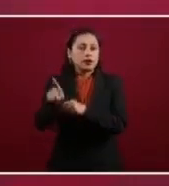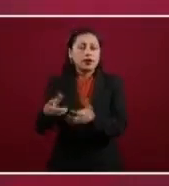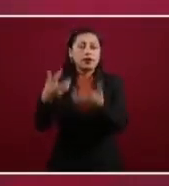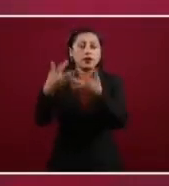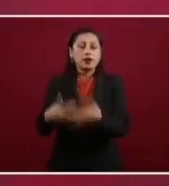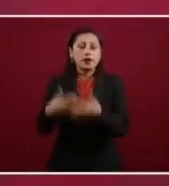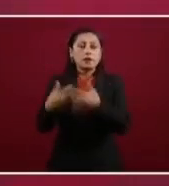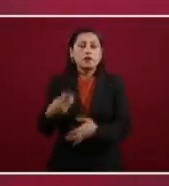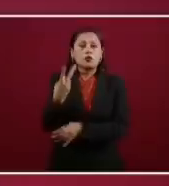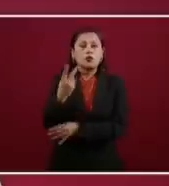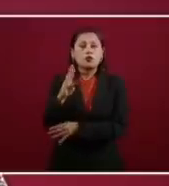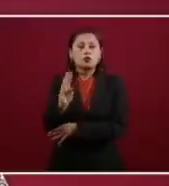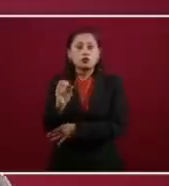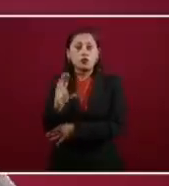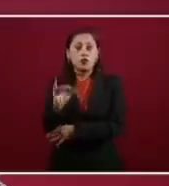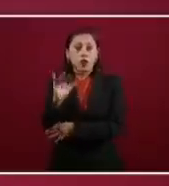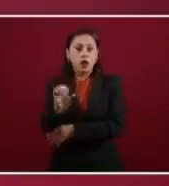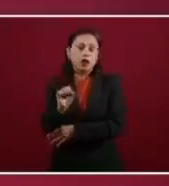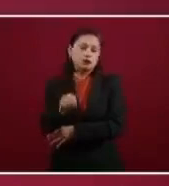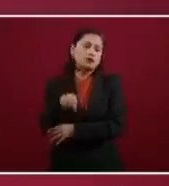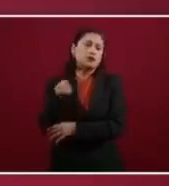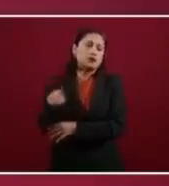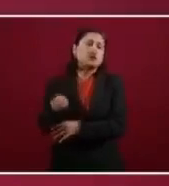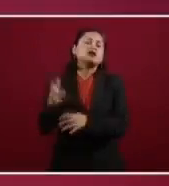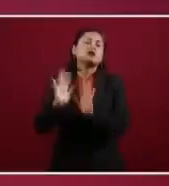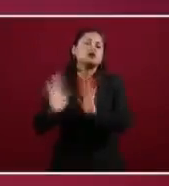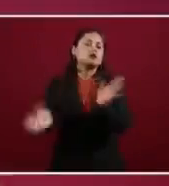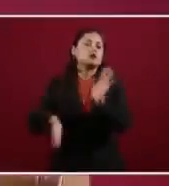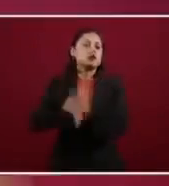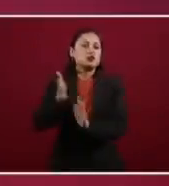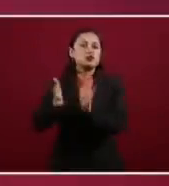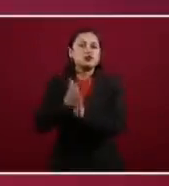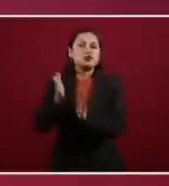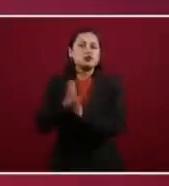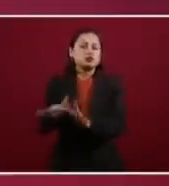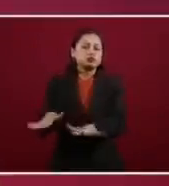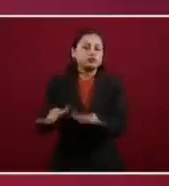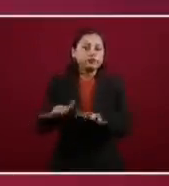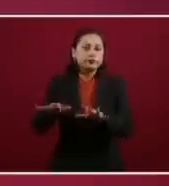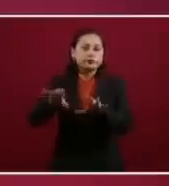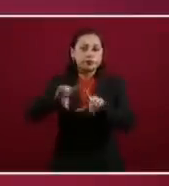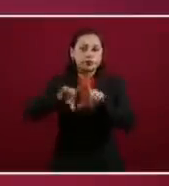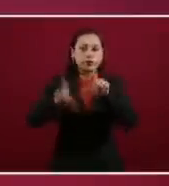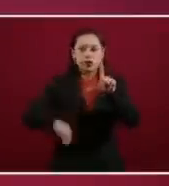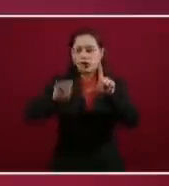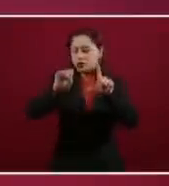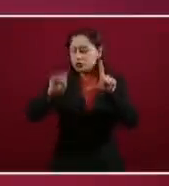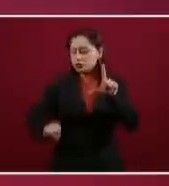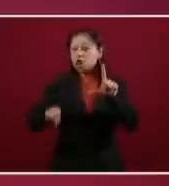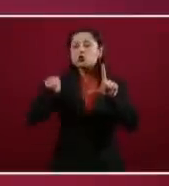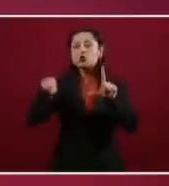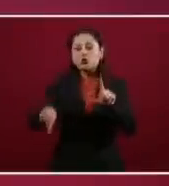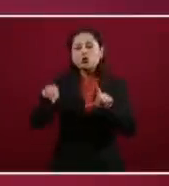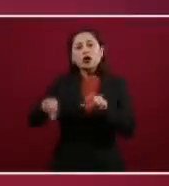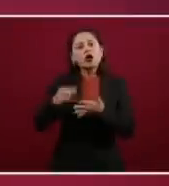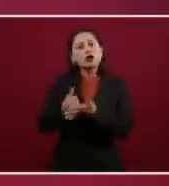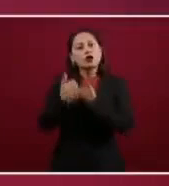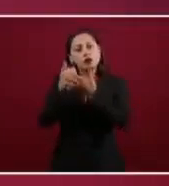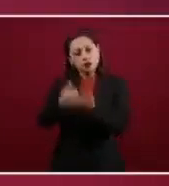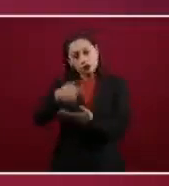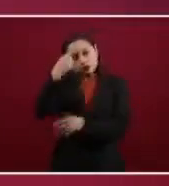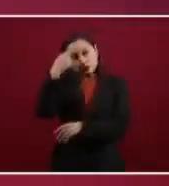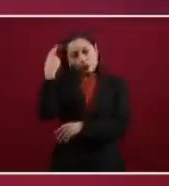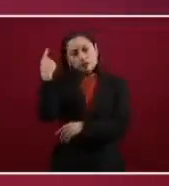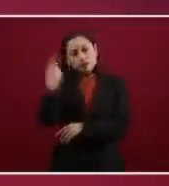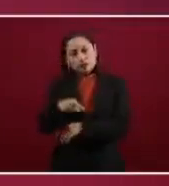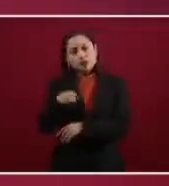impacto necesariamente en la región del sur sureste con el abasto que requiere una obra